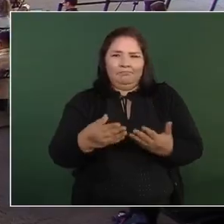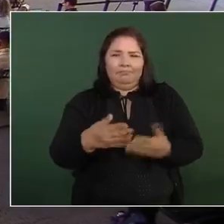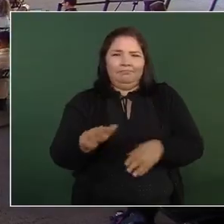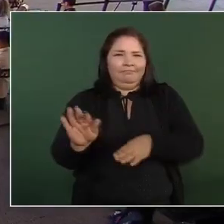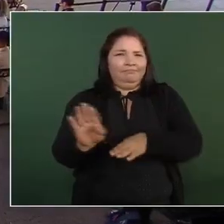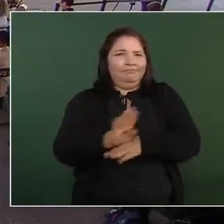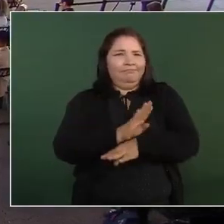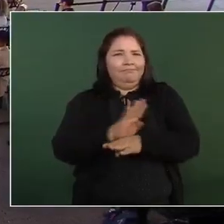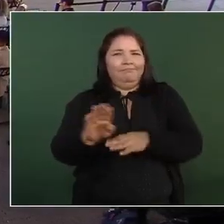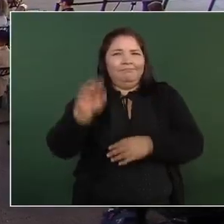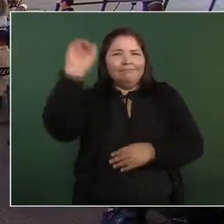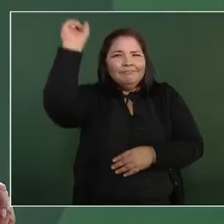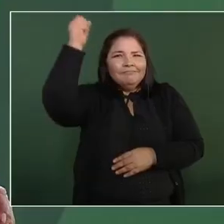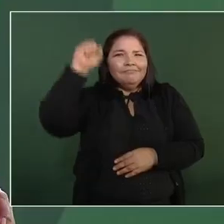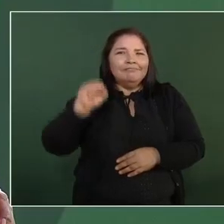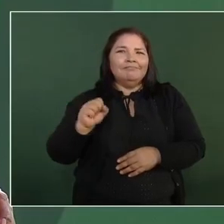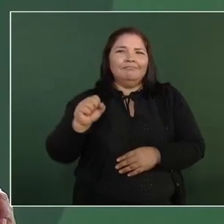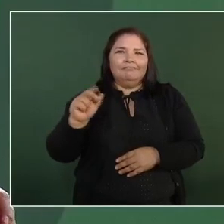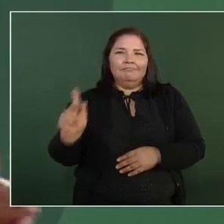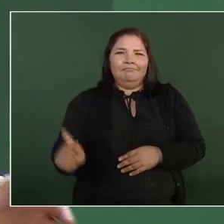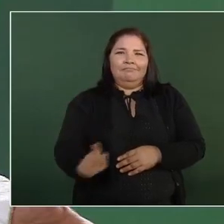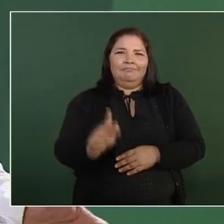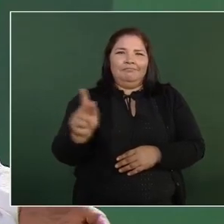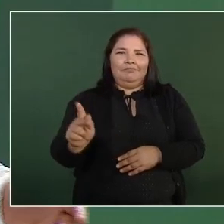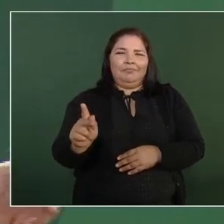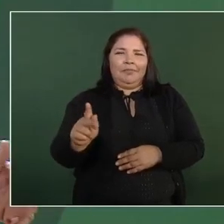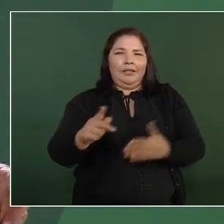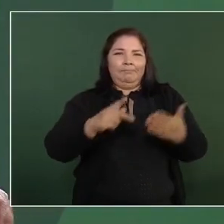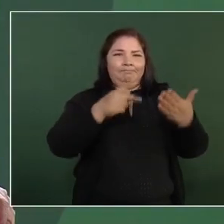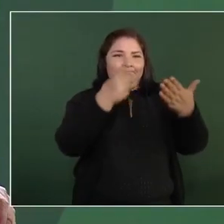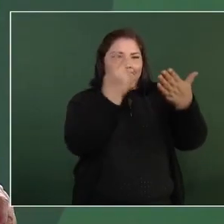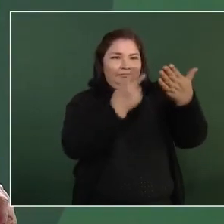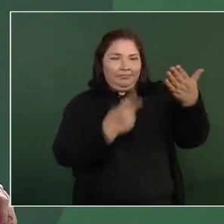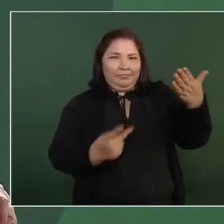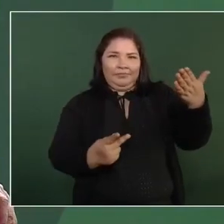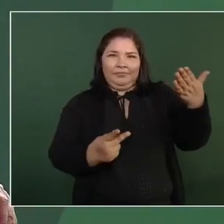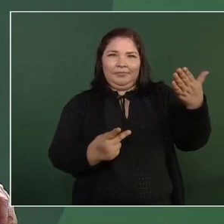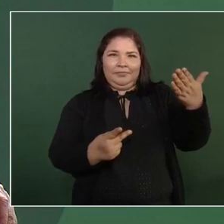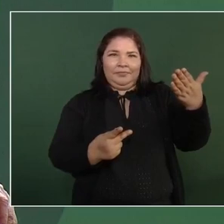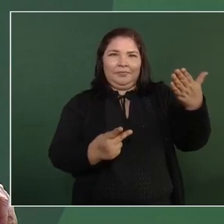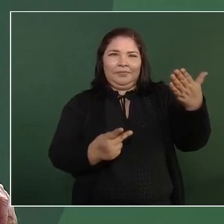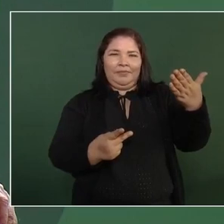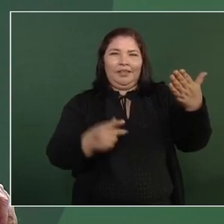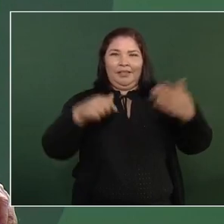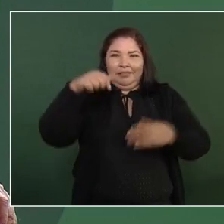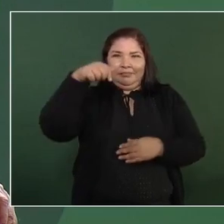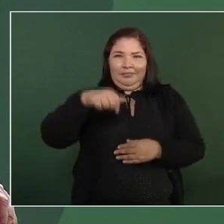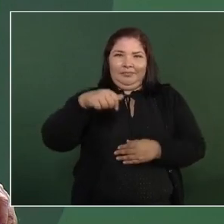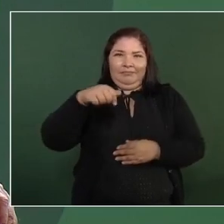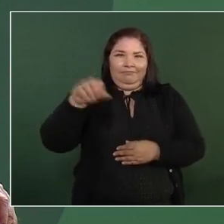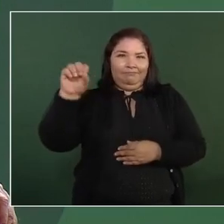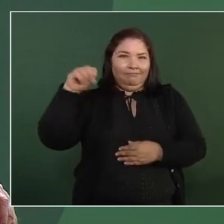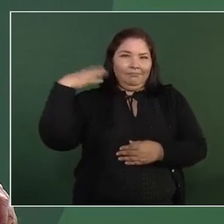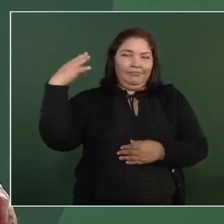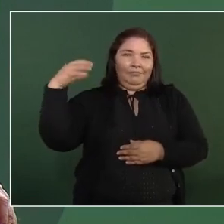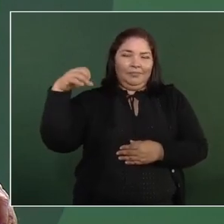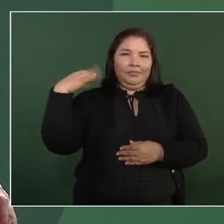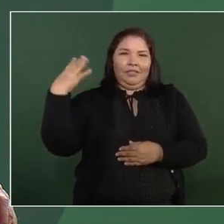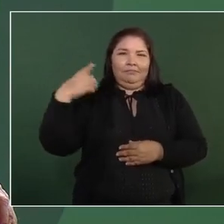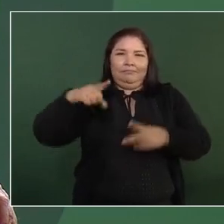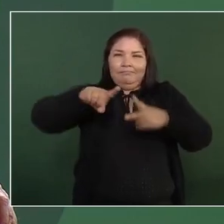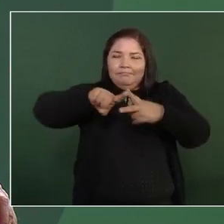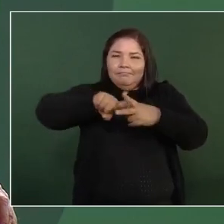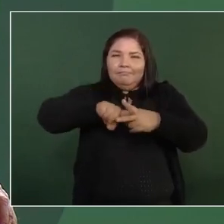pueblo de Sinaloa. El programa para esta conferencia